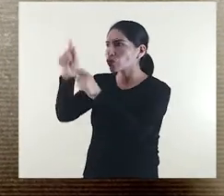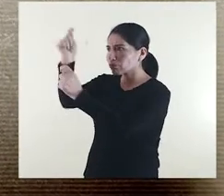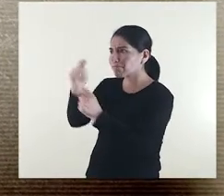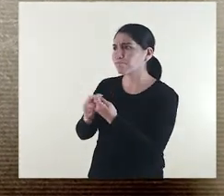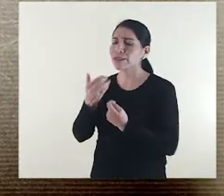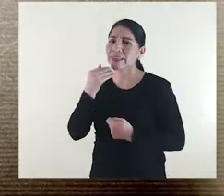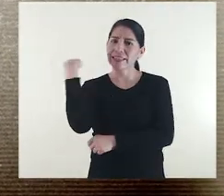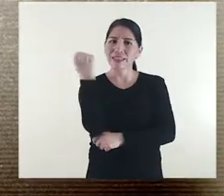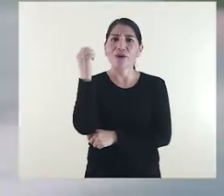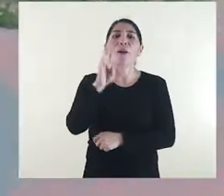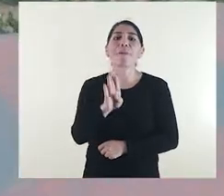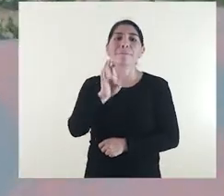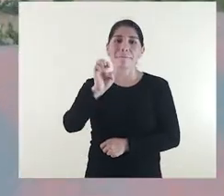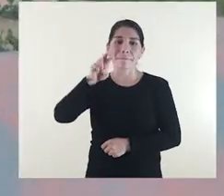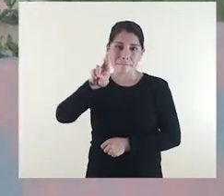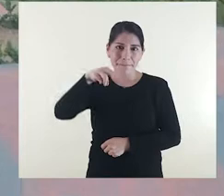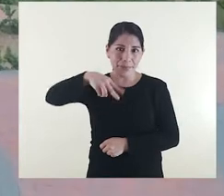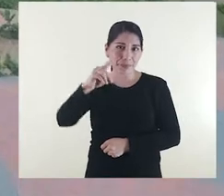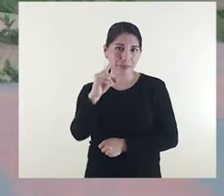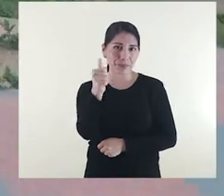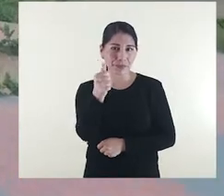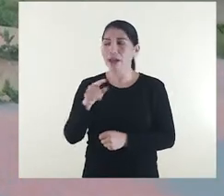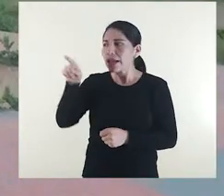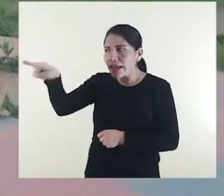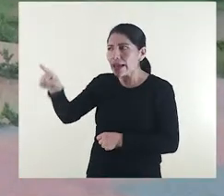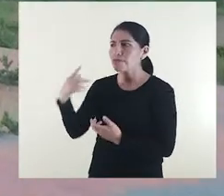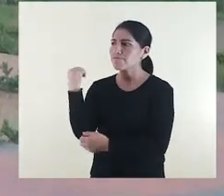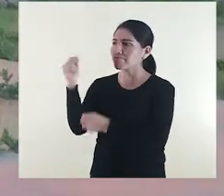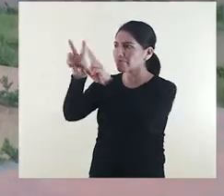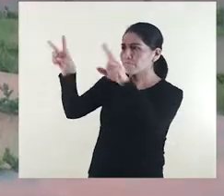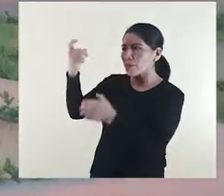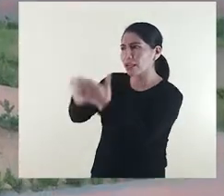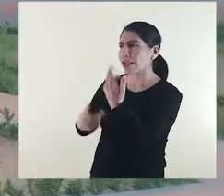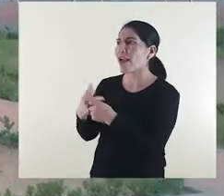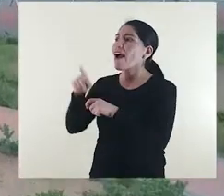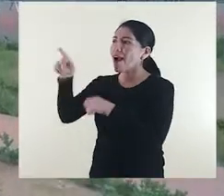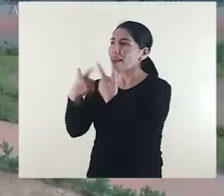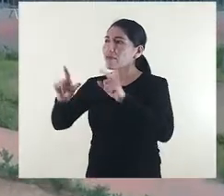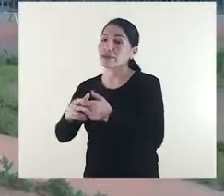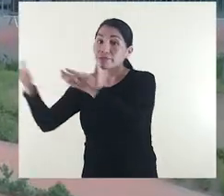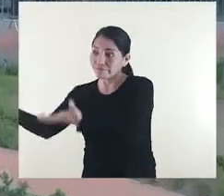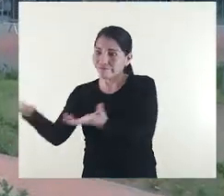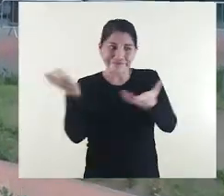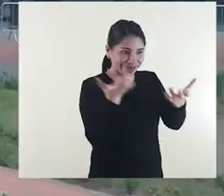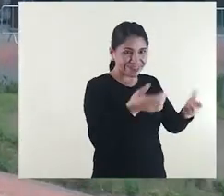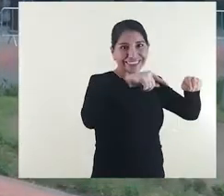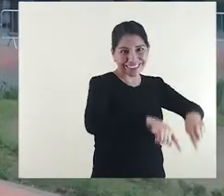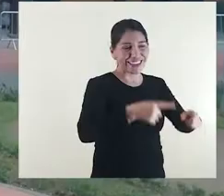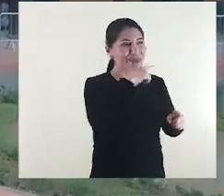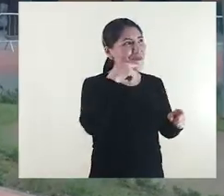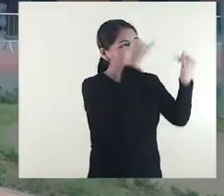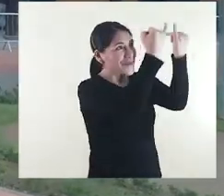Bouté. La obra, por supuesto, tenía que girar en torno a la libertad, y eso fue lo que entregó a la ciudad: una figura femenina con